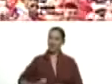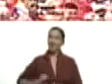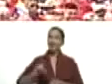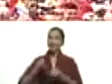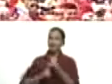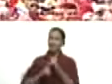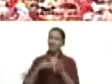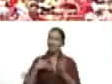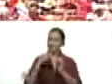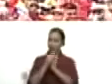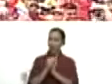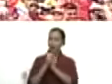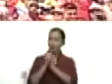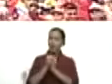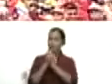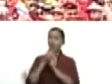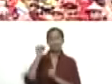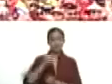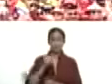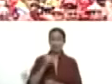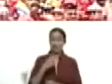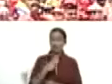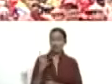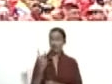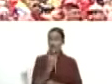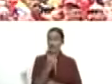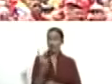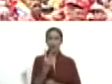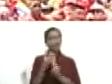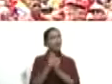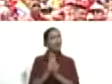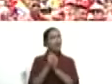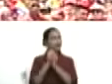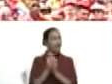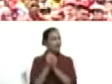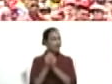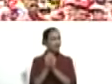de oración, sí, oramos, cada quien a su manera.